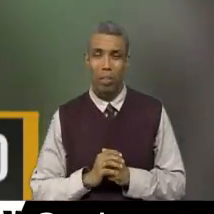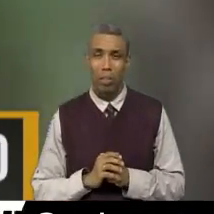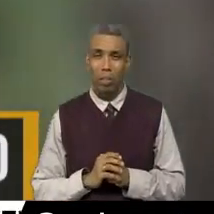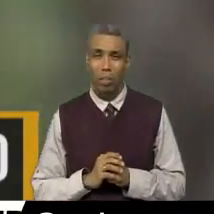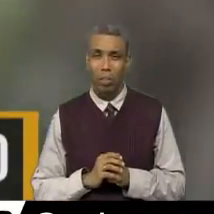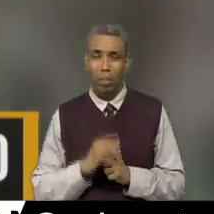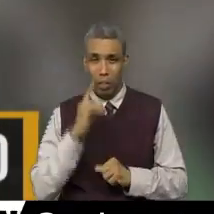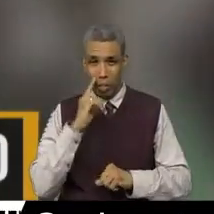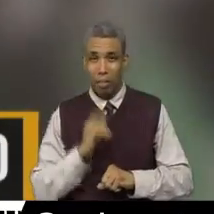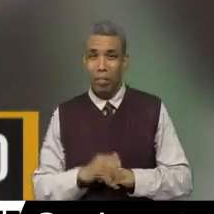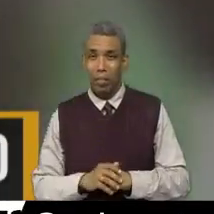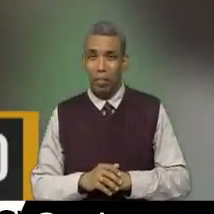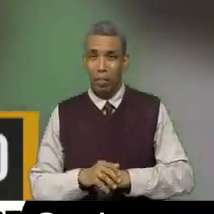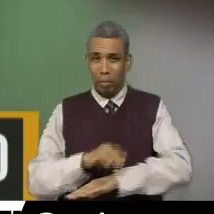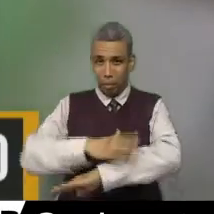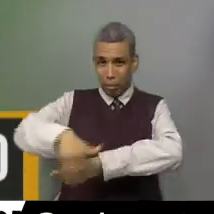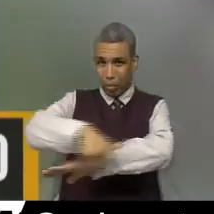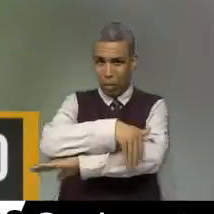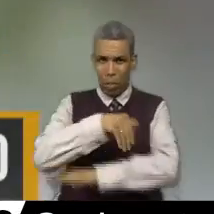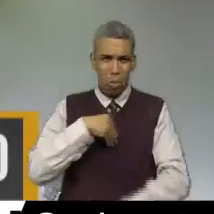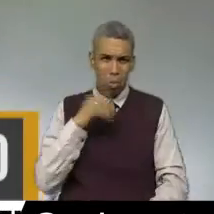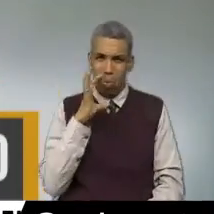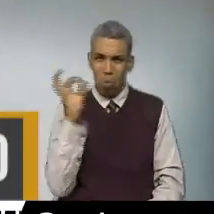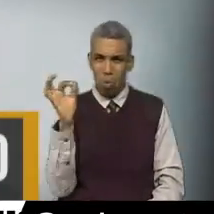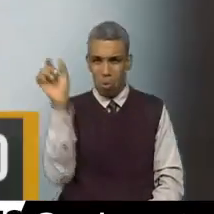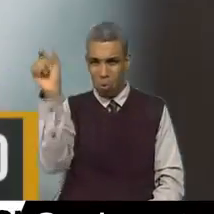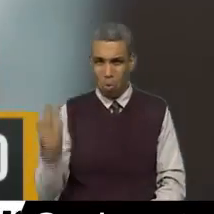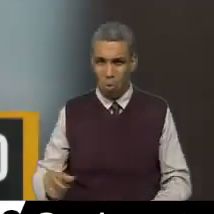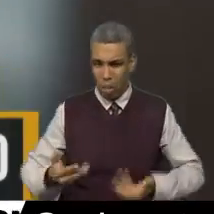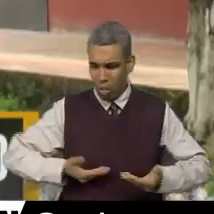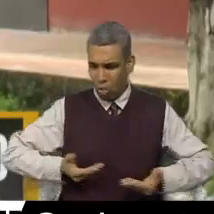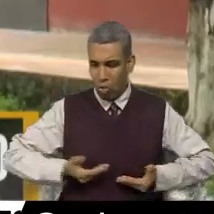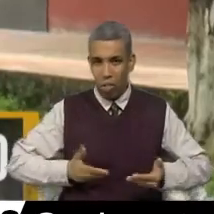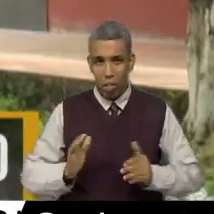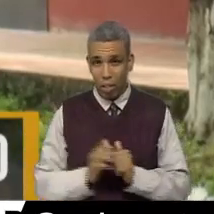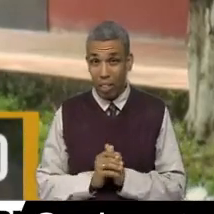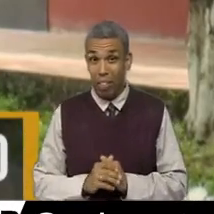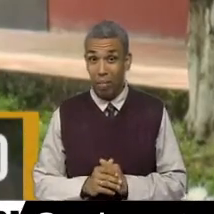letrero que coloca un señor para avisar de un negocio que tiene,